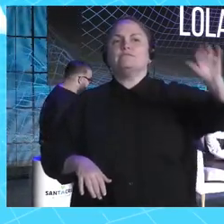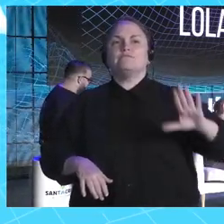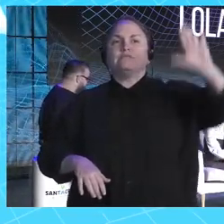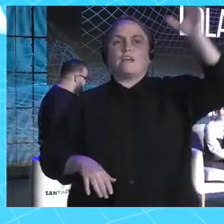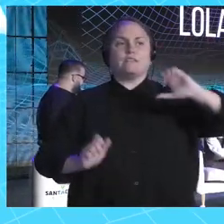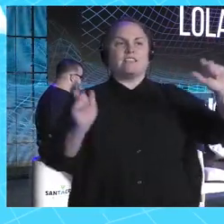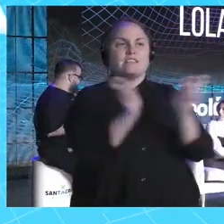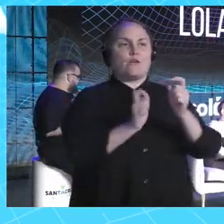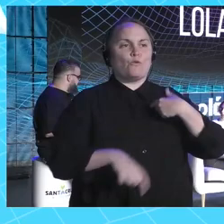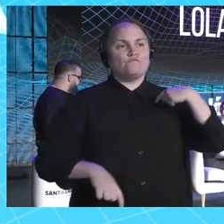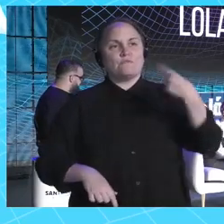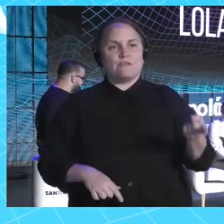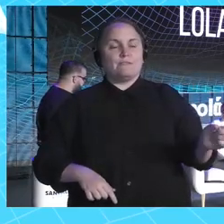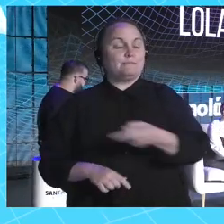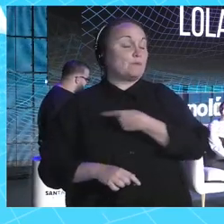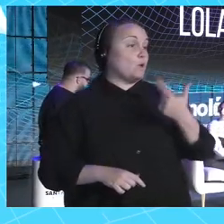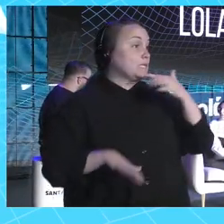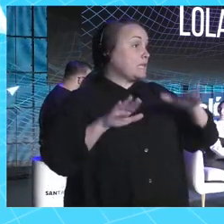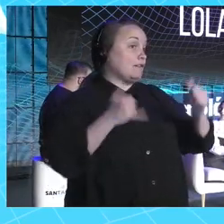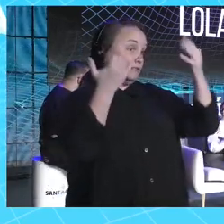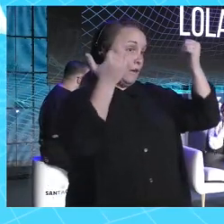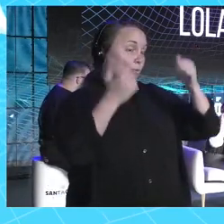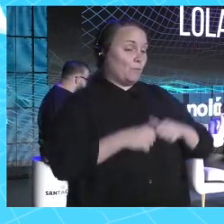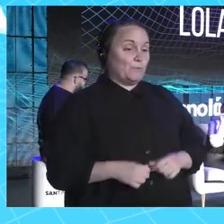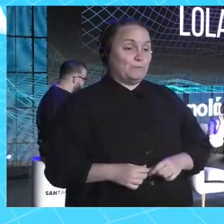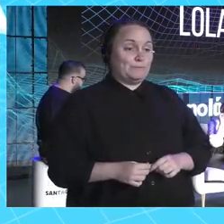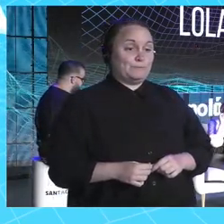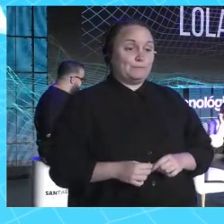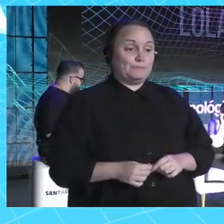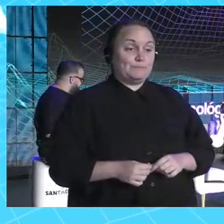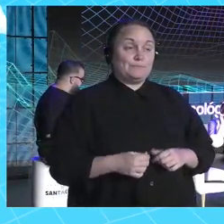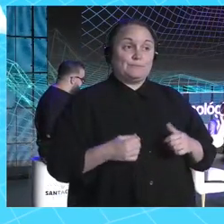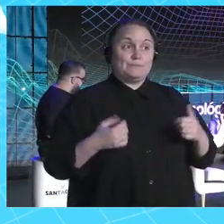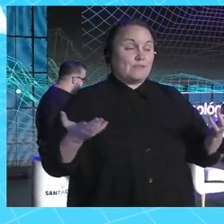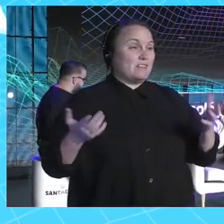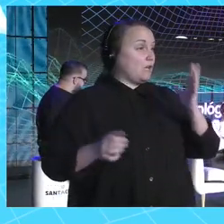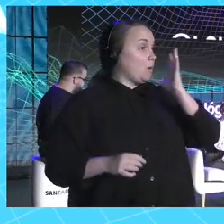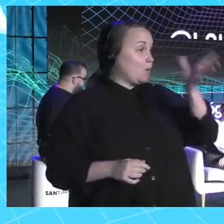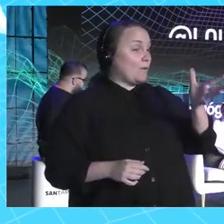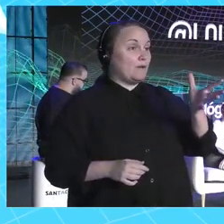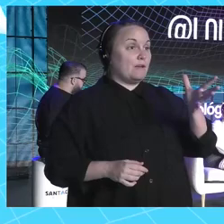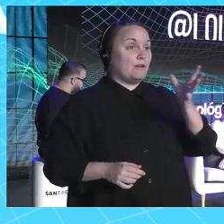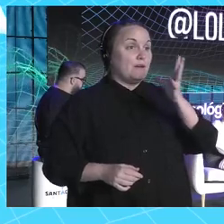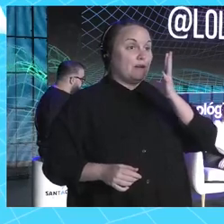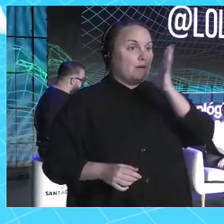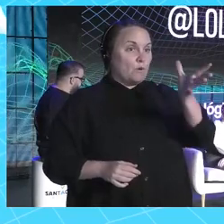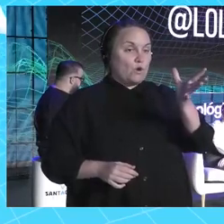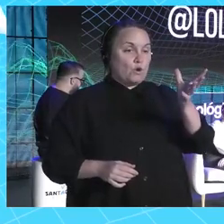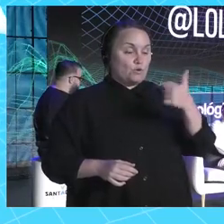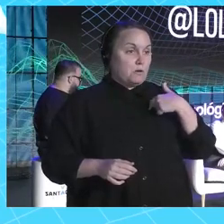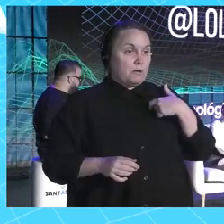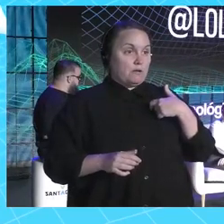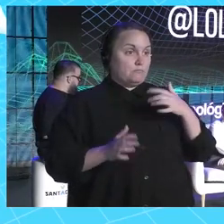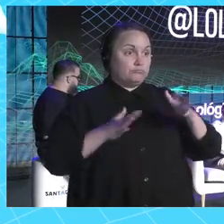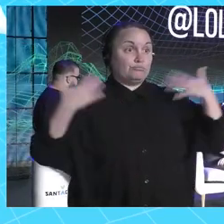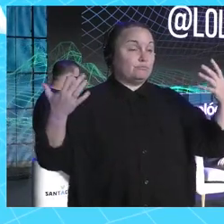Le mando le mando un saludo y entonces pues recibes porque Claro mi Yo sin esperarme